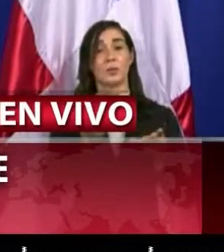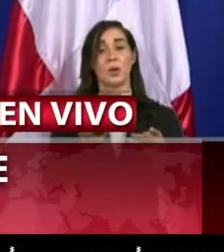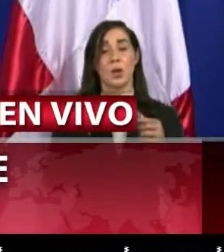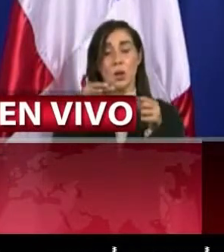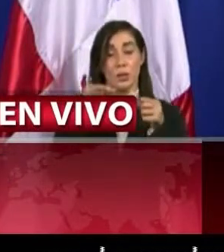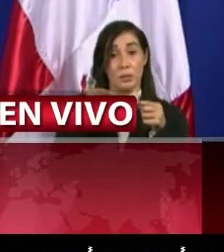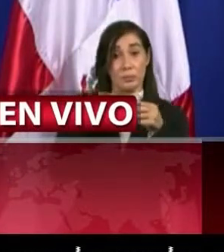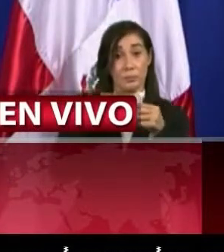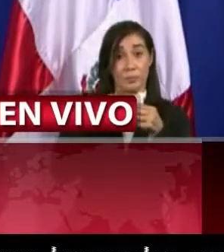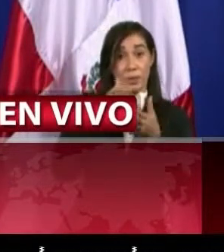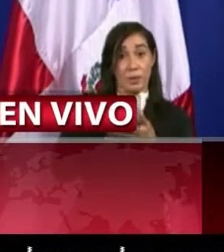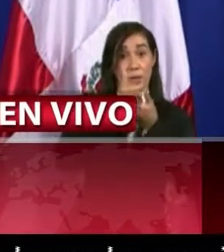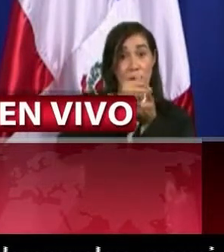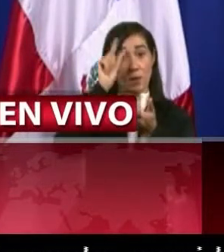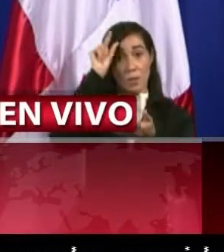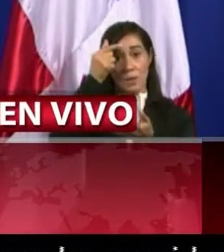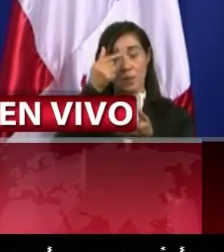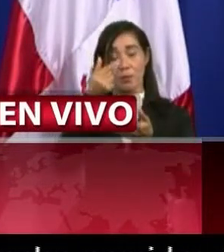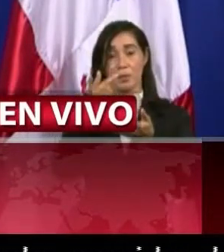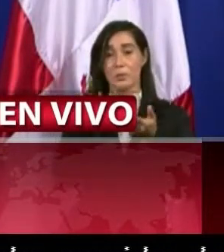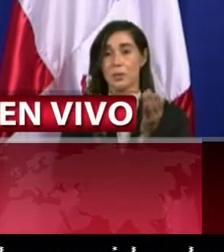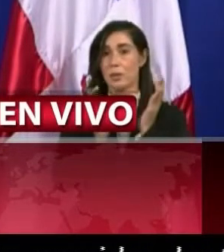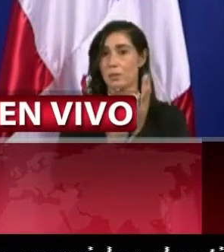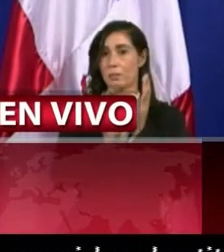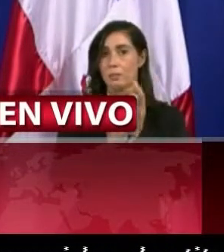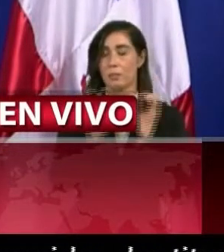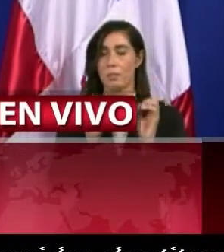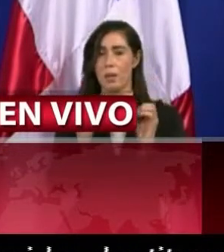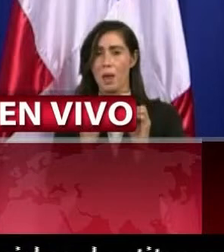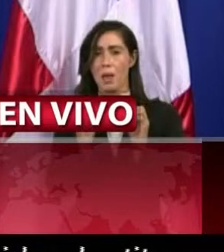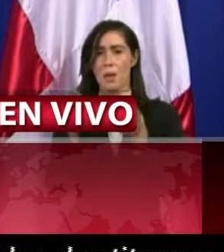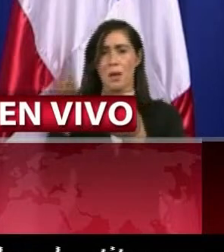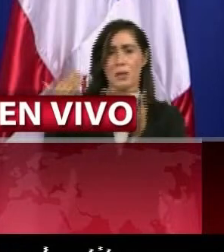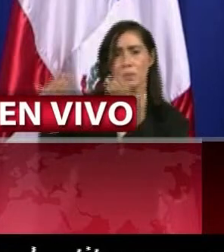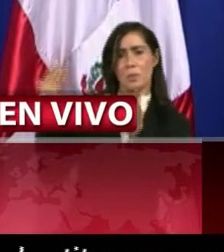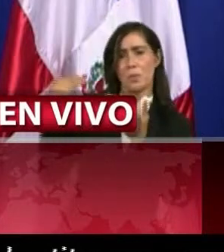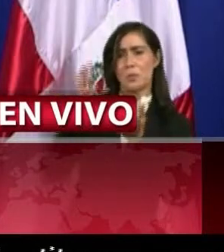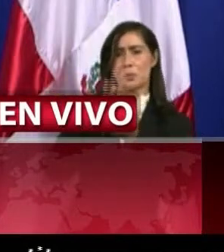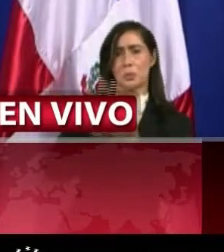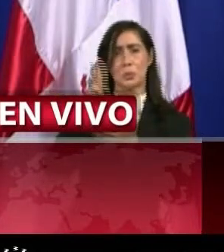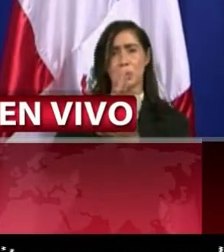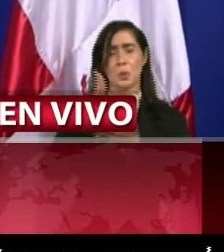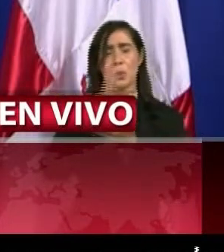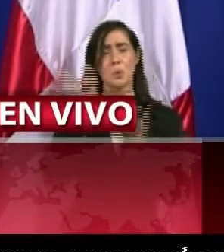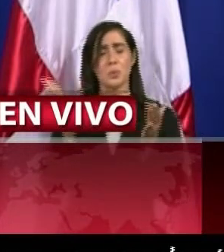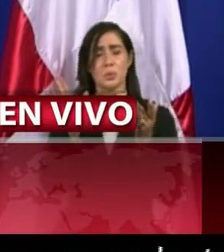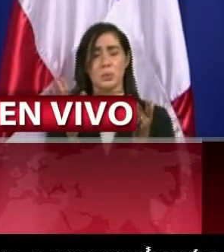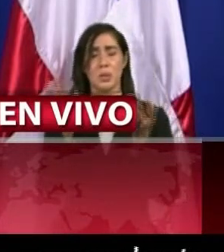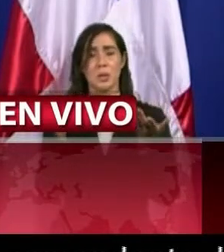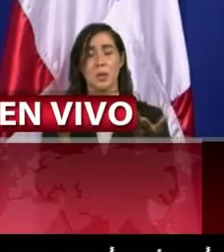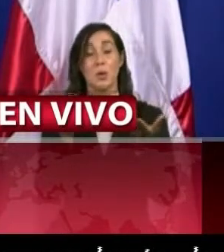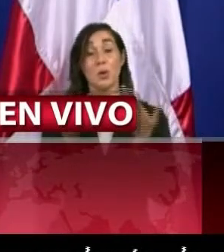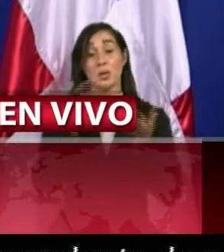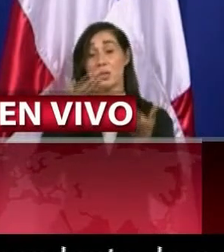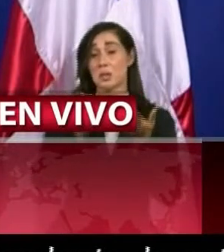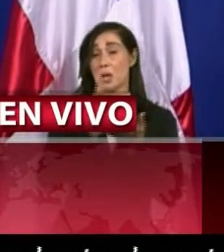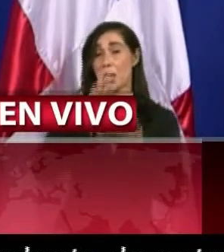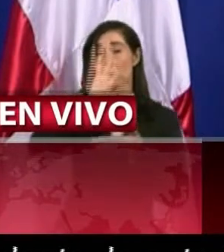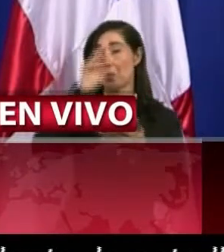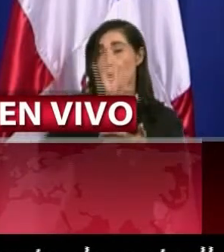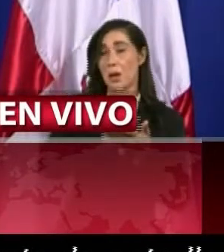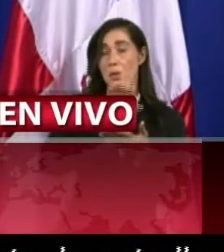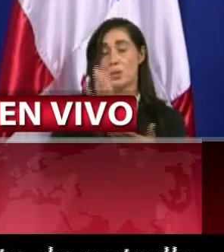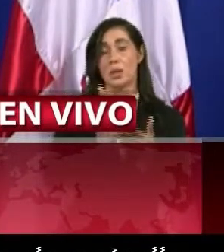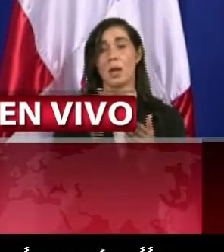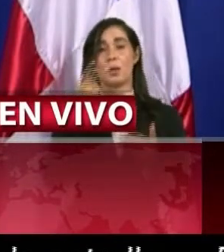la tarjeta, pero que no les funciona por deterioro o simplemente porque no la saben usar